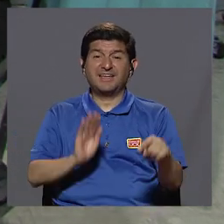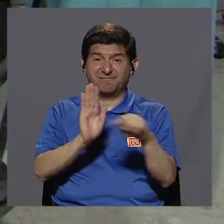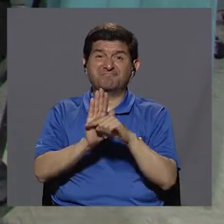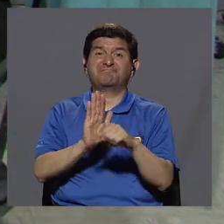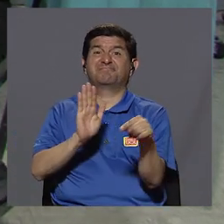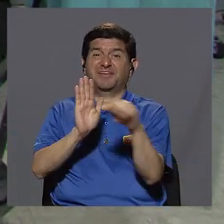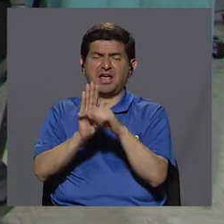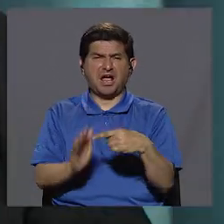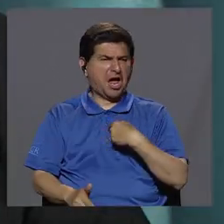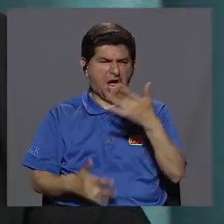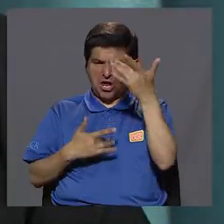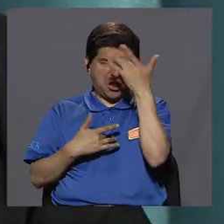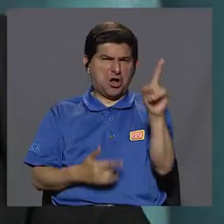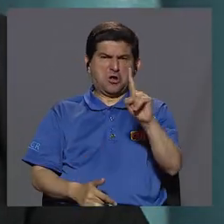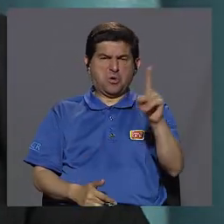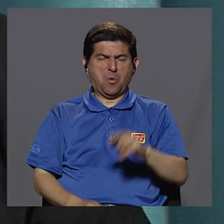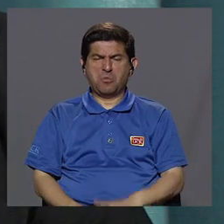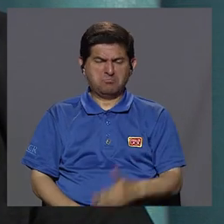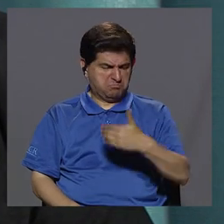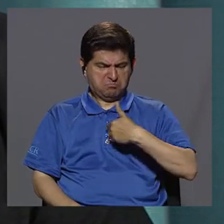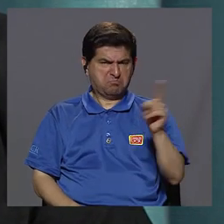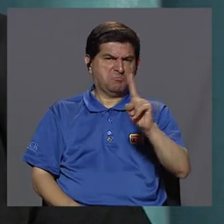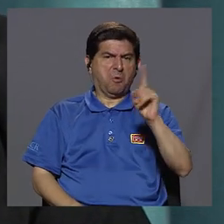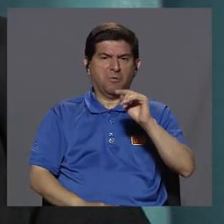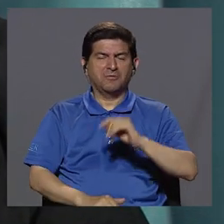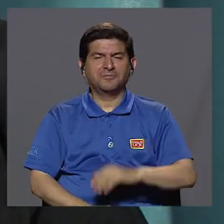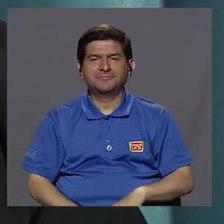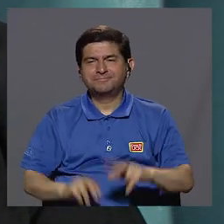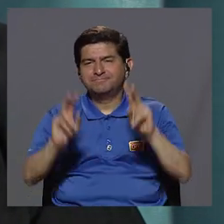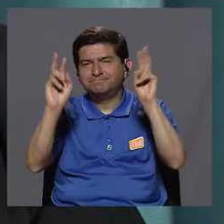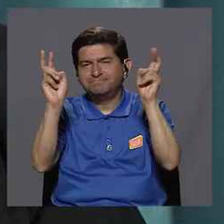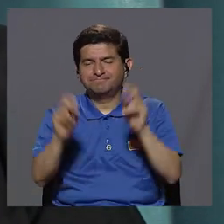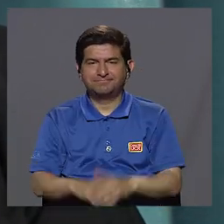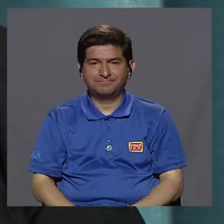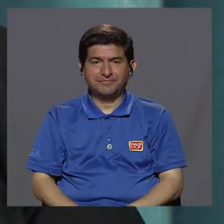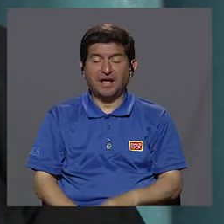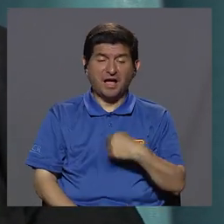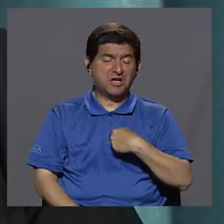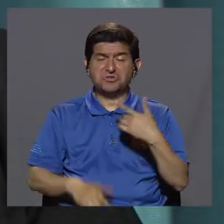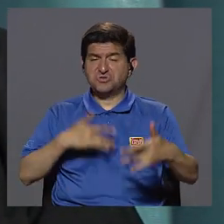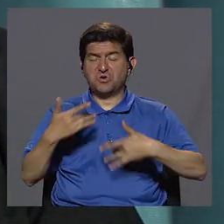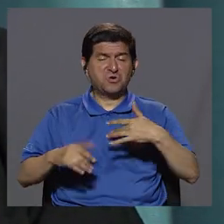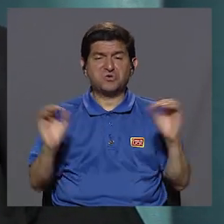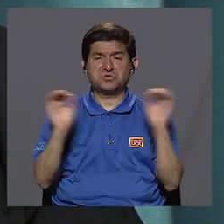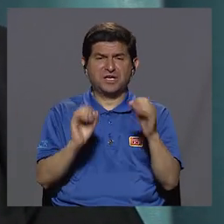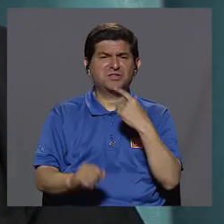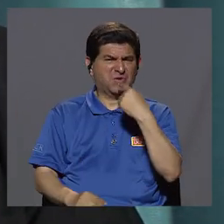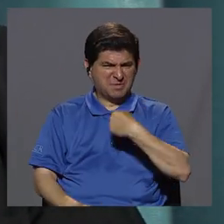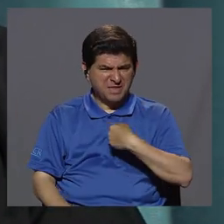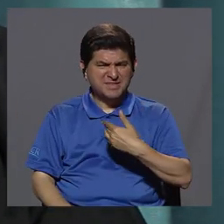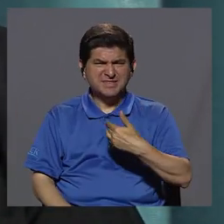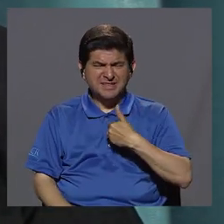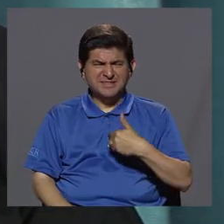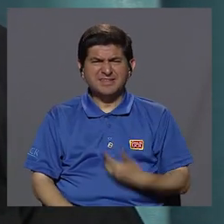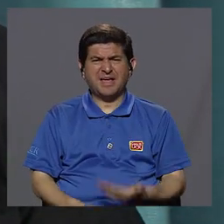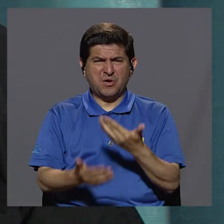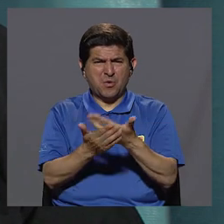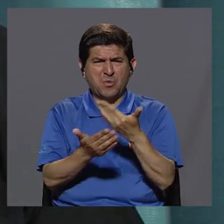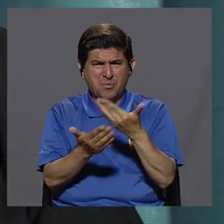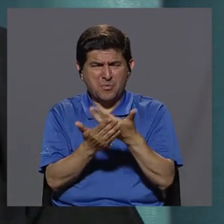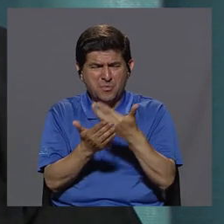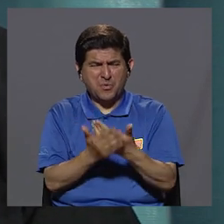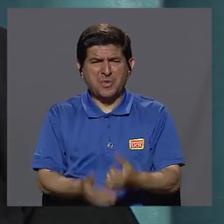yo no estoy enfermo no tengo esto muchas veces es no siento nada como usted me dice que tengo una prueba de fuerzas